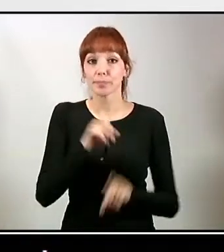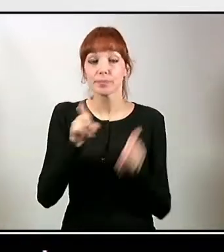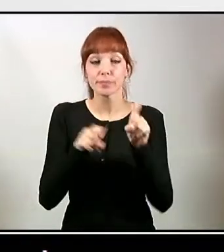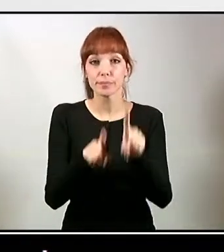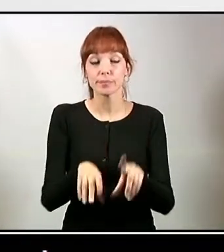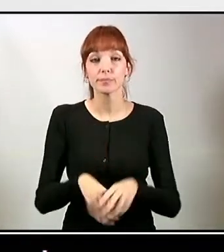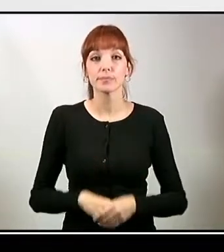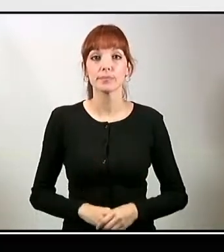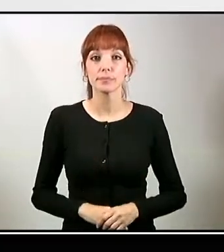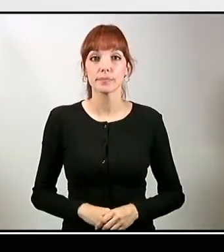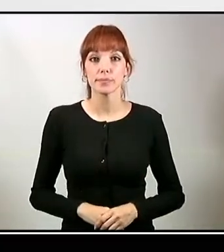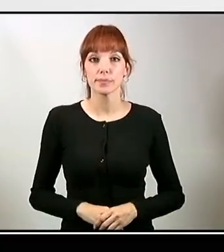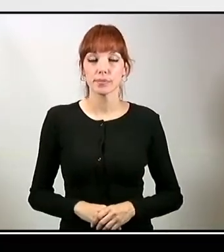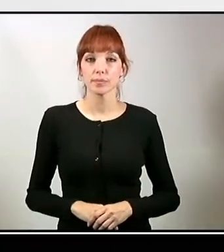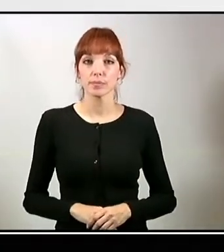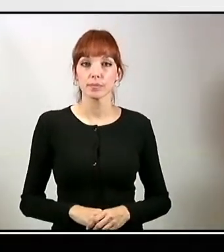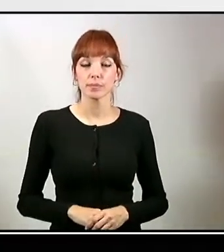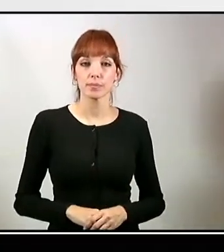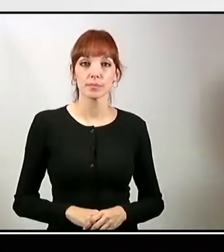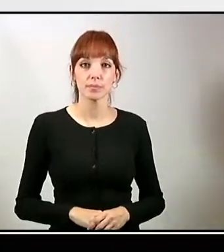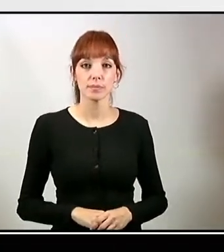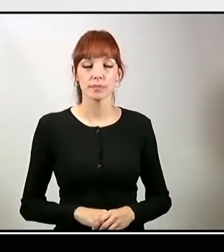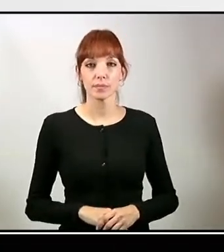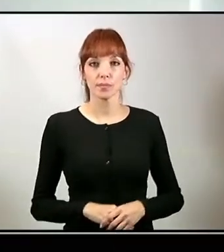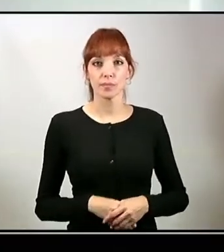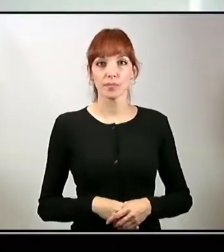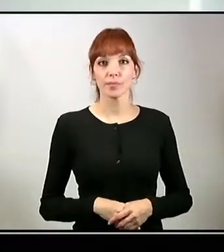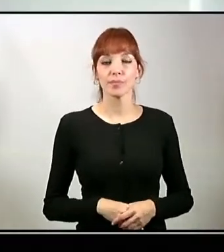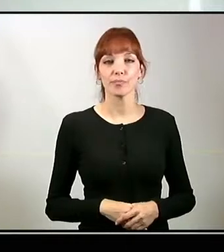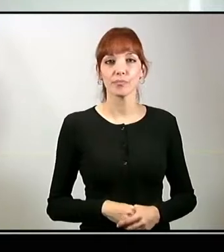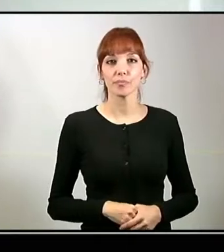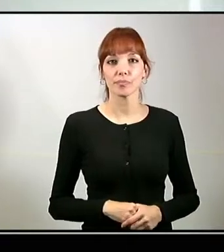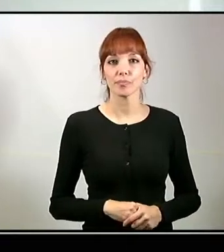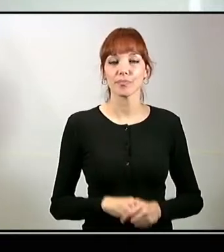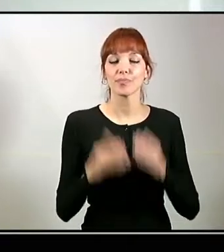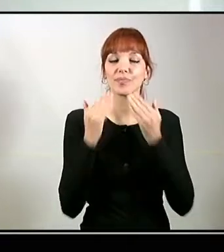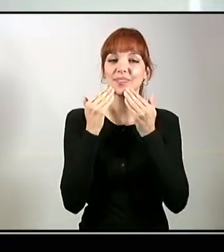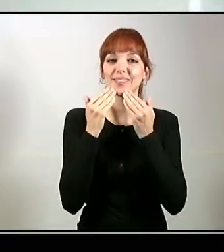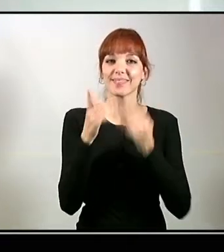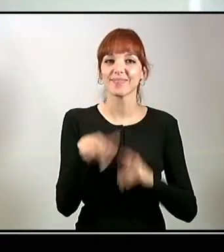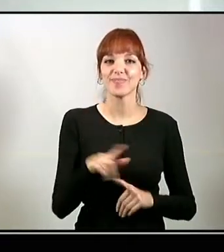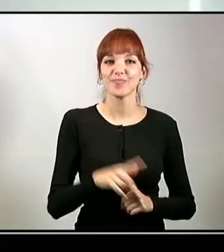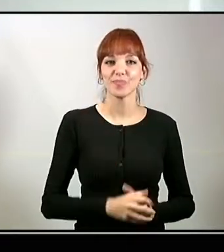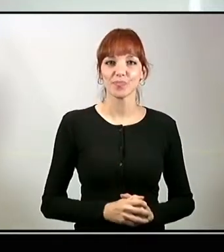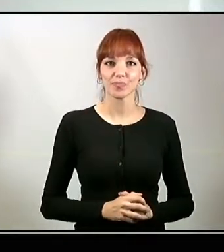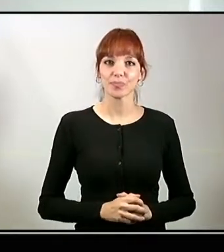Muy bien, muchísimas gracias.